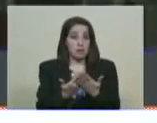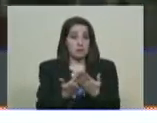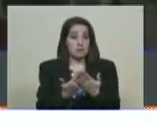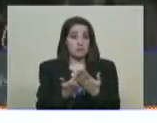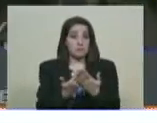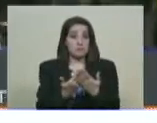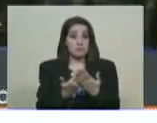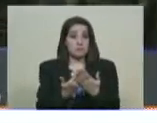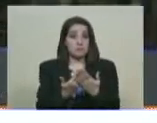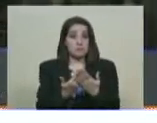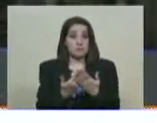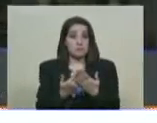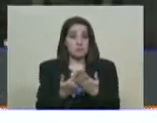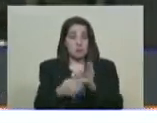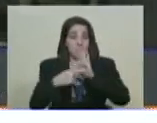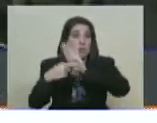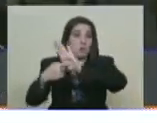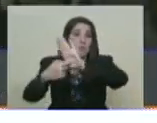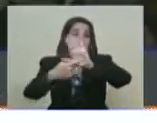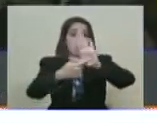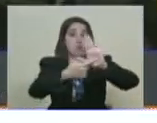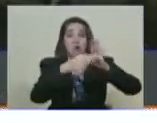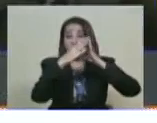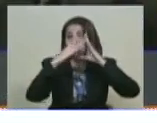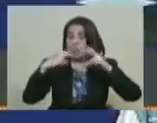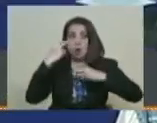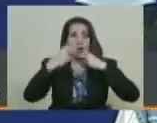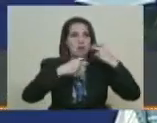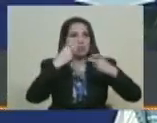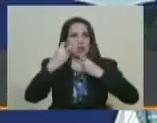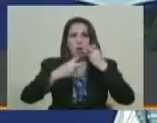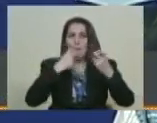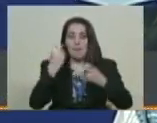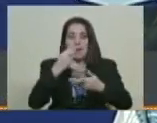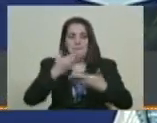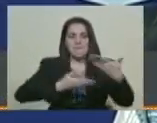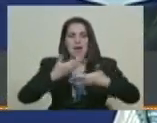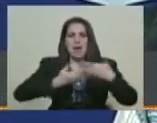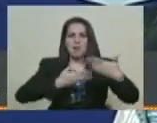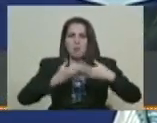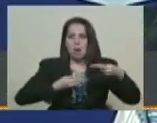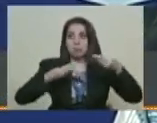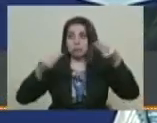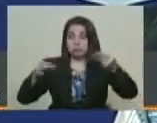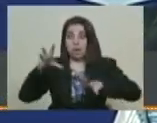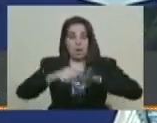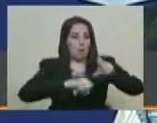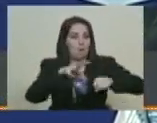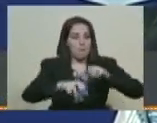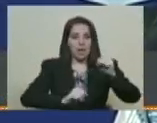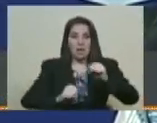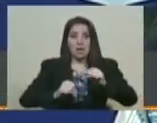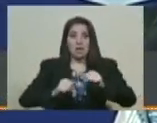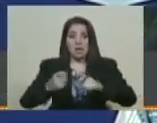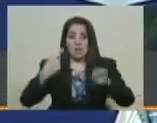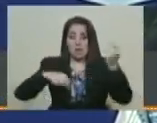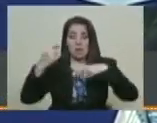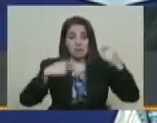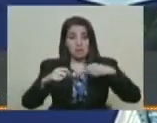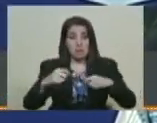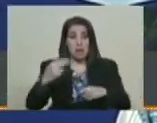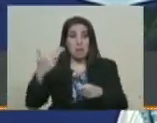y publicó en todos los idiomas del mundo el manual para la adquisición y la preventa del